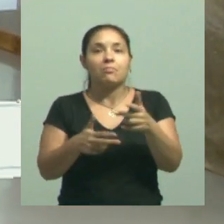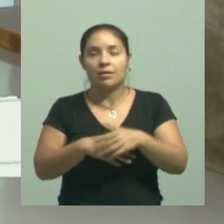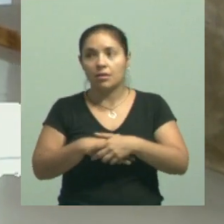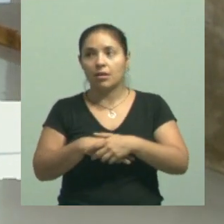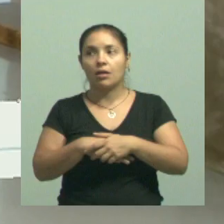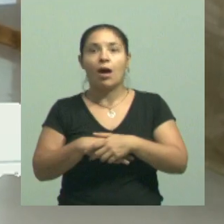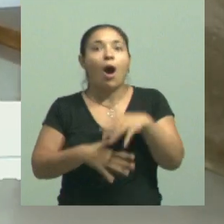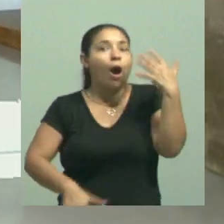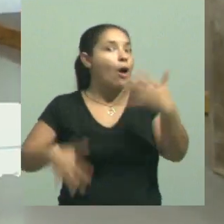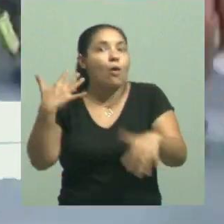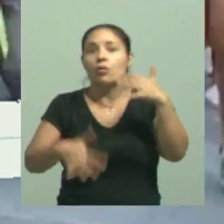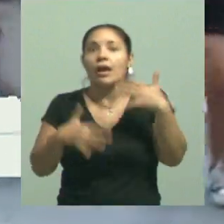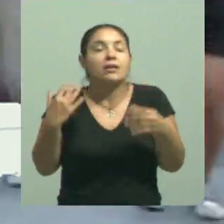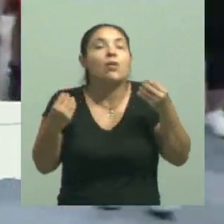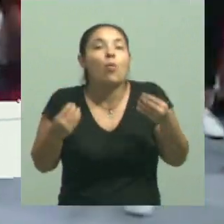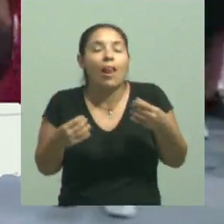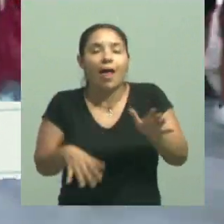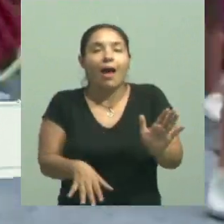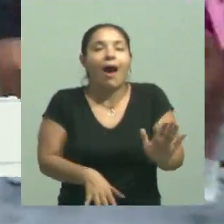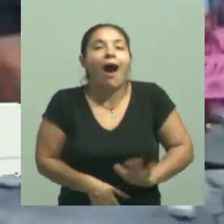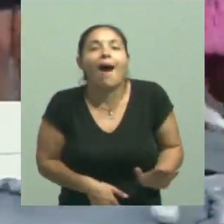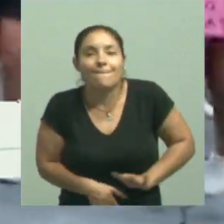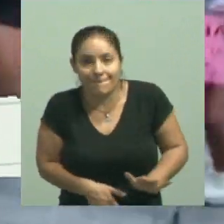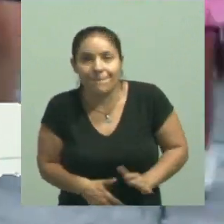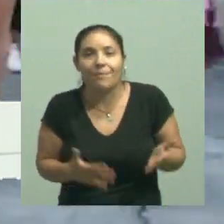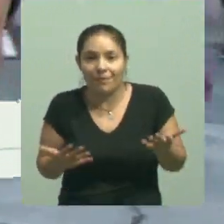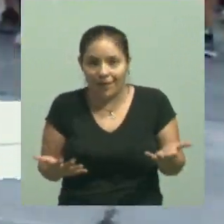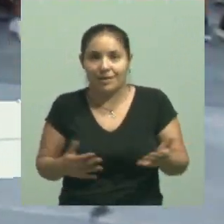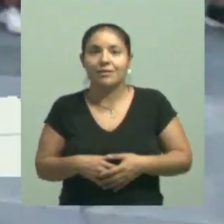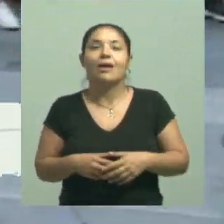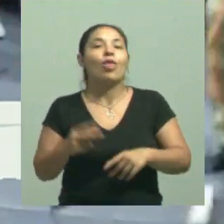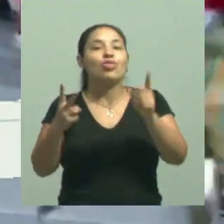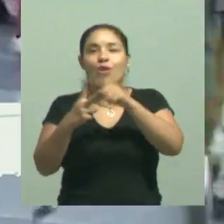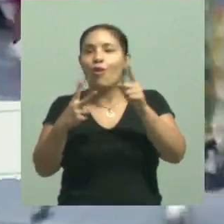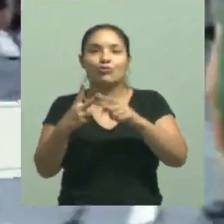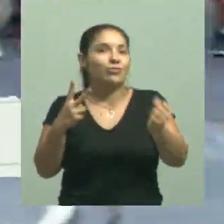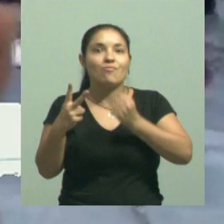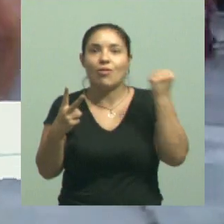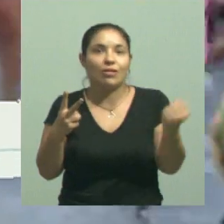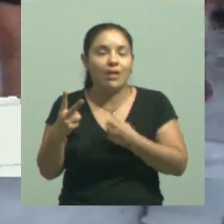hambre. Entonces son dos consignas que marcan la situación de la actualidad. Una,